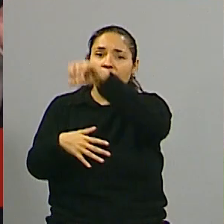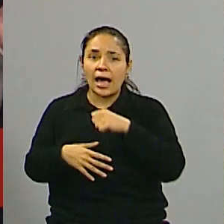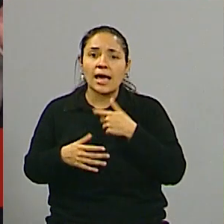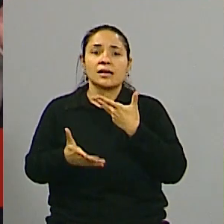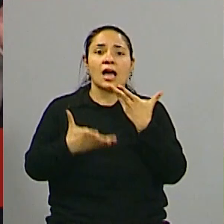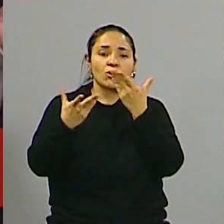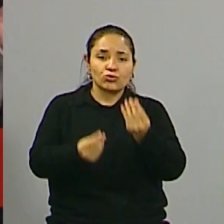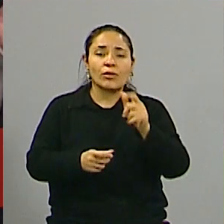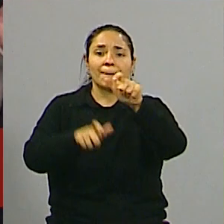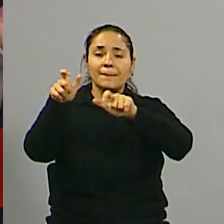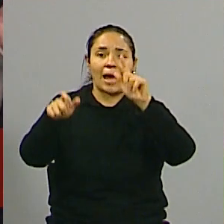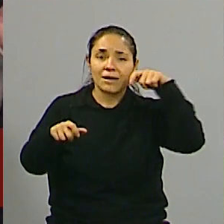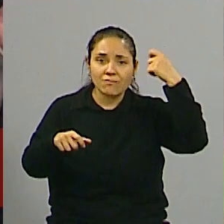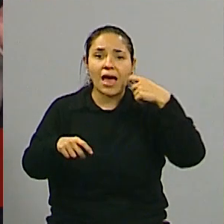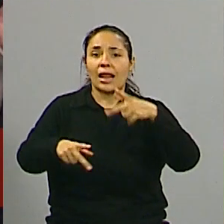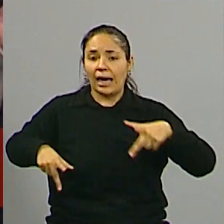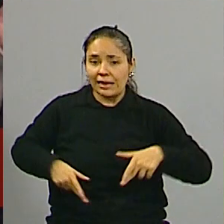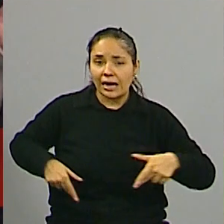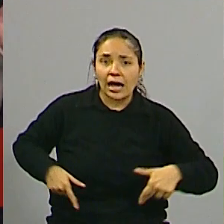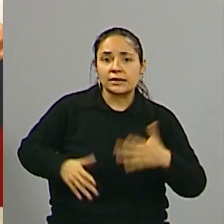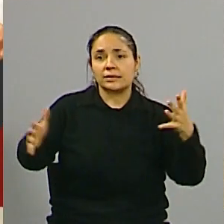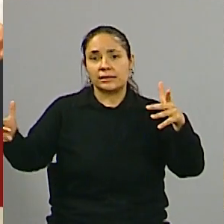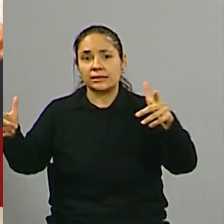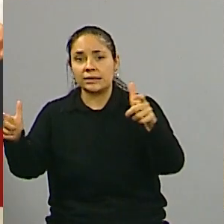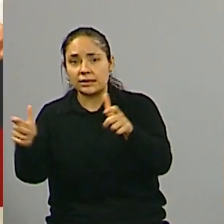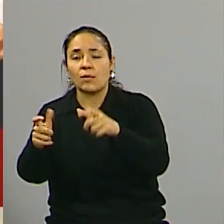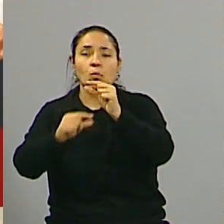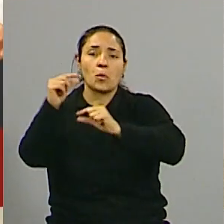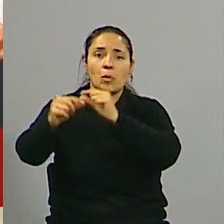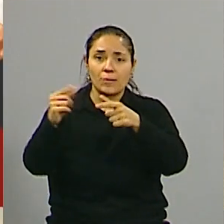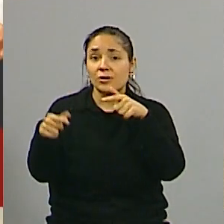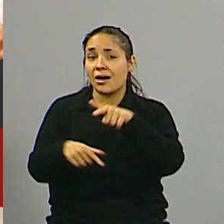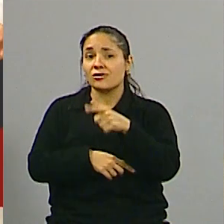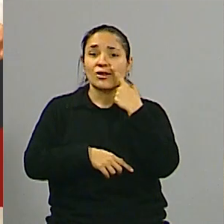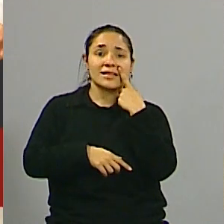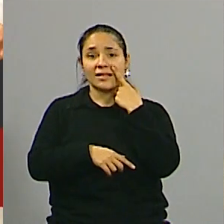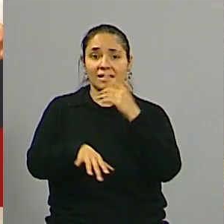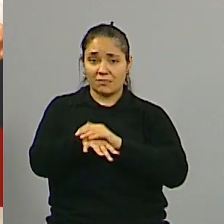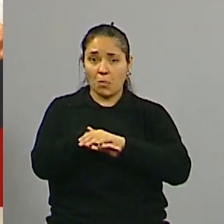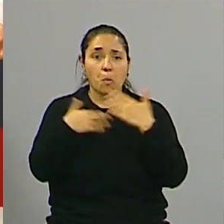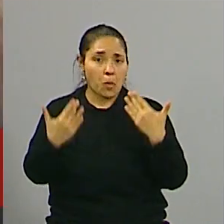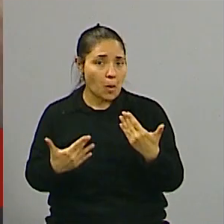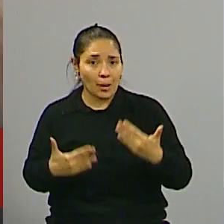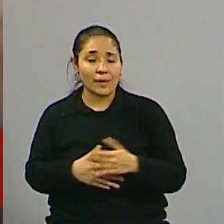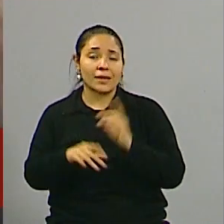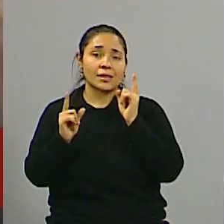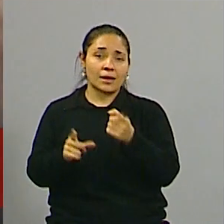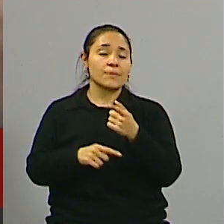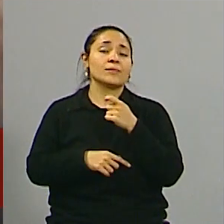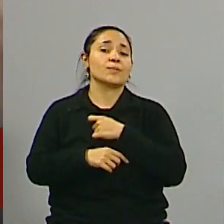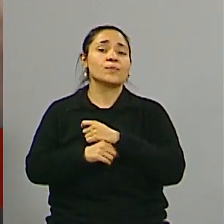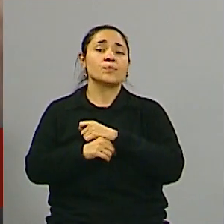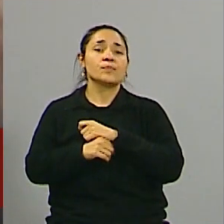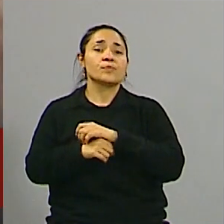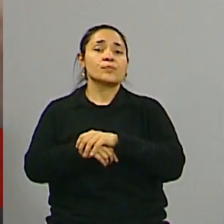Gobierno Nacional para la construcción de vivienda. También es una tarea que puede hacer el intendente. Por supuesto, también veía en el caso, ¿no? Hoy